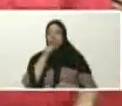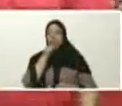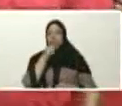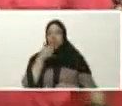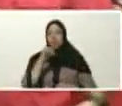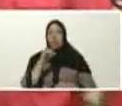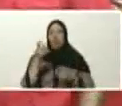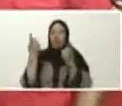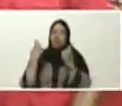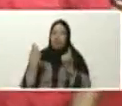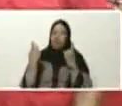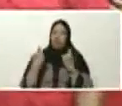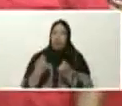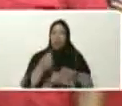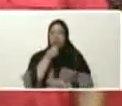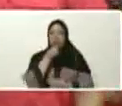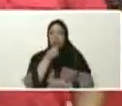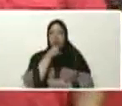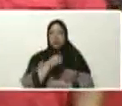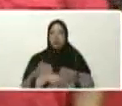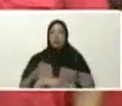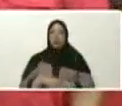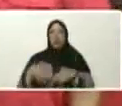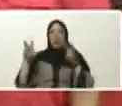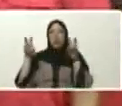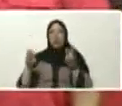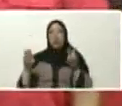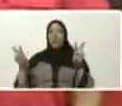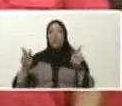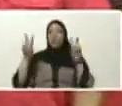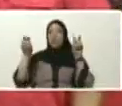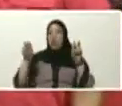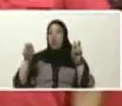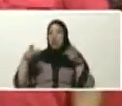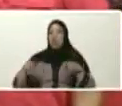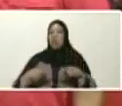Tenemos que formar en los nuevos valores